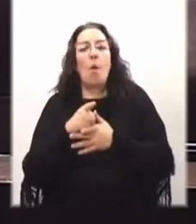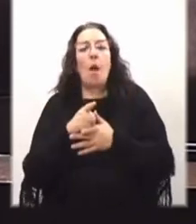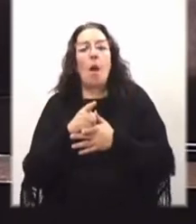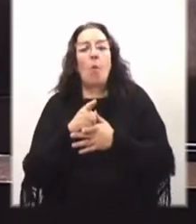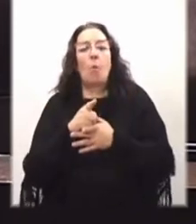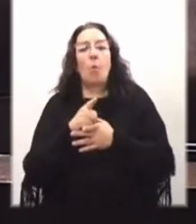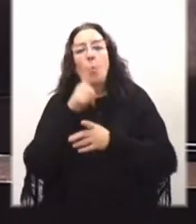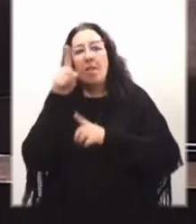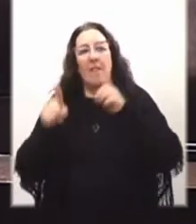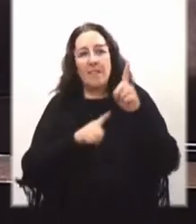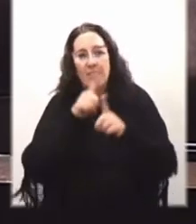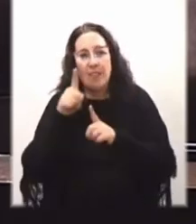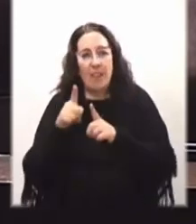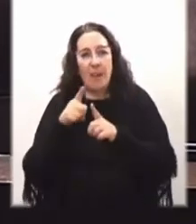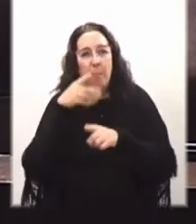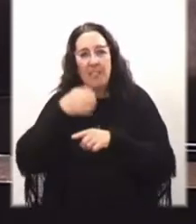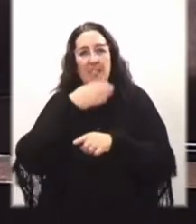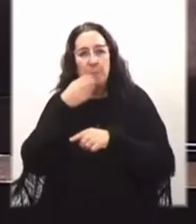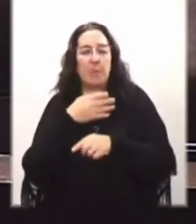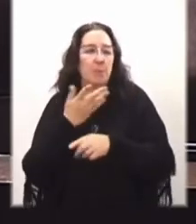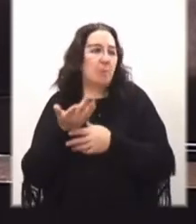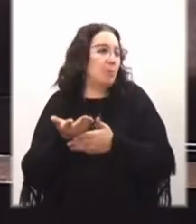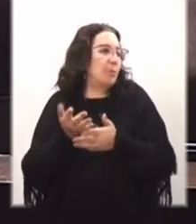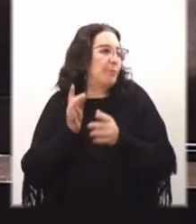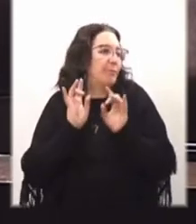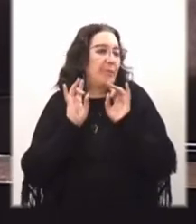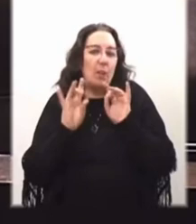democráticos, participativos, se dio casi naturalmente como